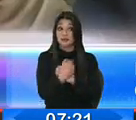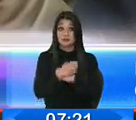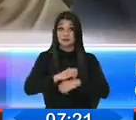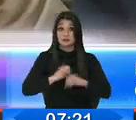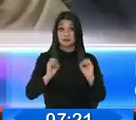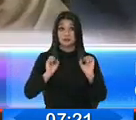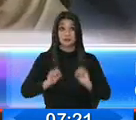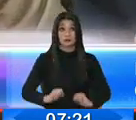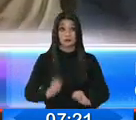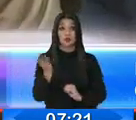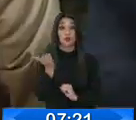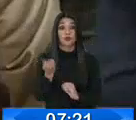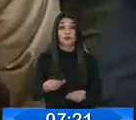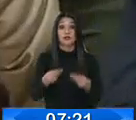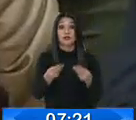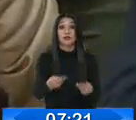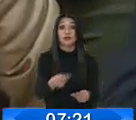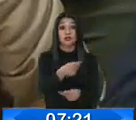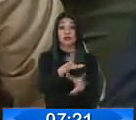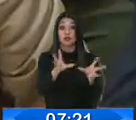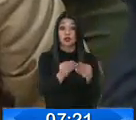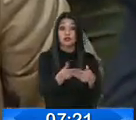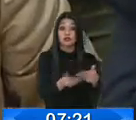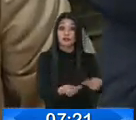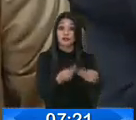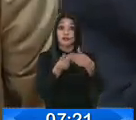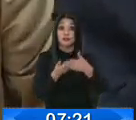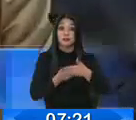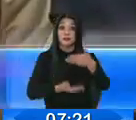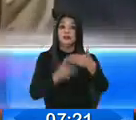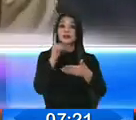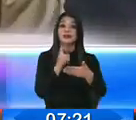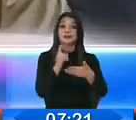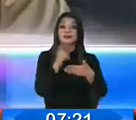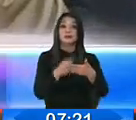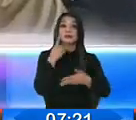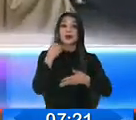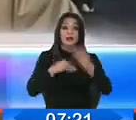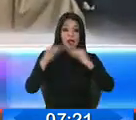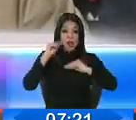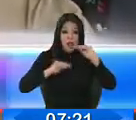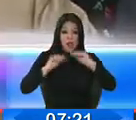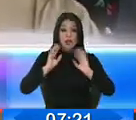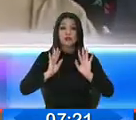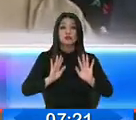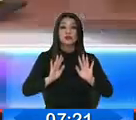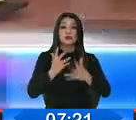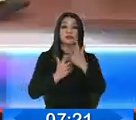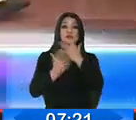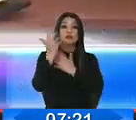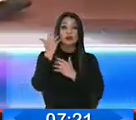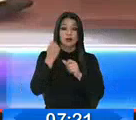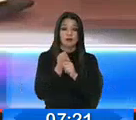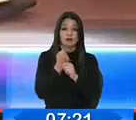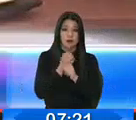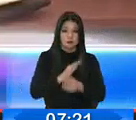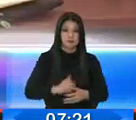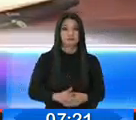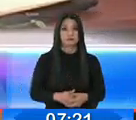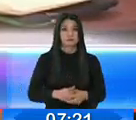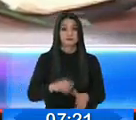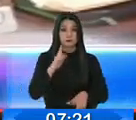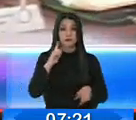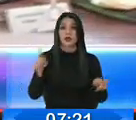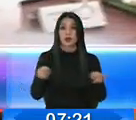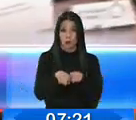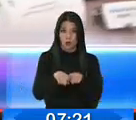con los jubilados para que ellos presenten toda la información que sea necesaria para reconstruir su historia laboral. Por unanimidad, aprobaron